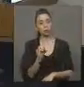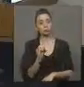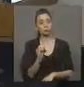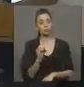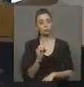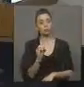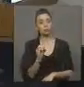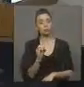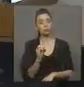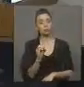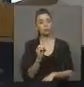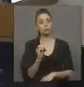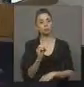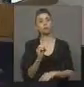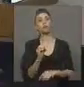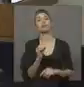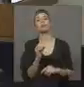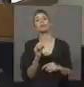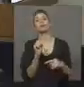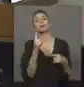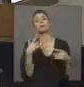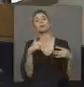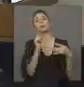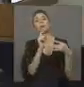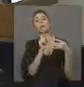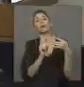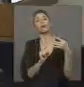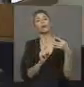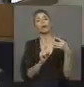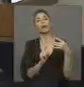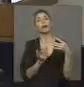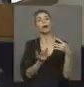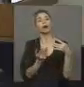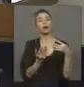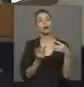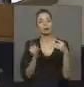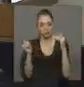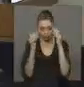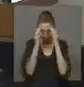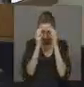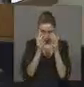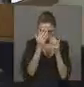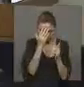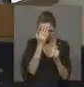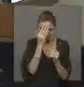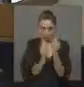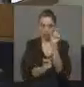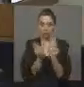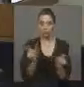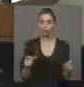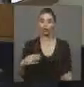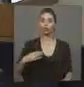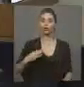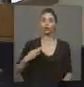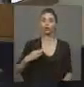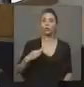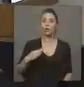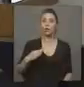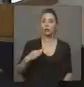centra, sin embargo, sus prioridades en lo que han sido las preocupaciones principales de la ciudadanía. Y es